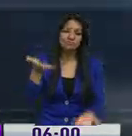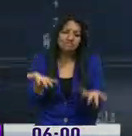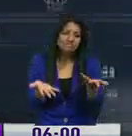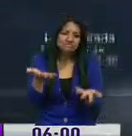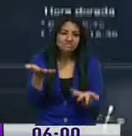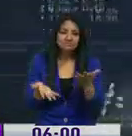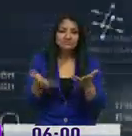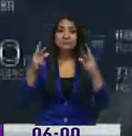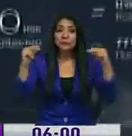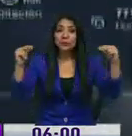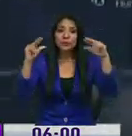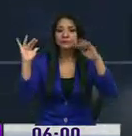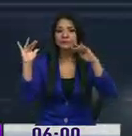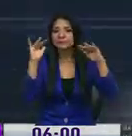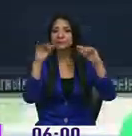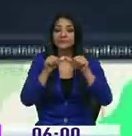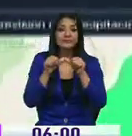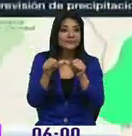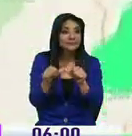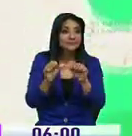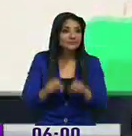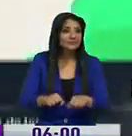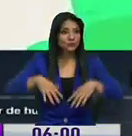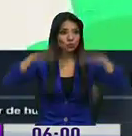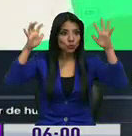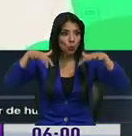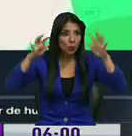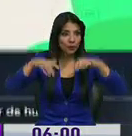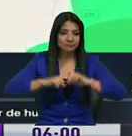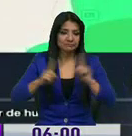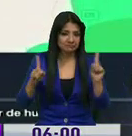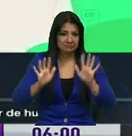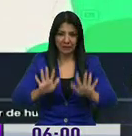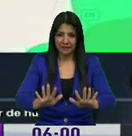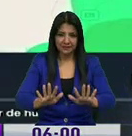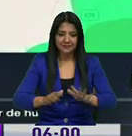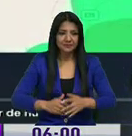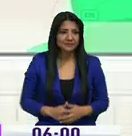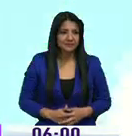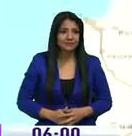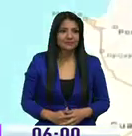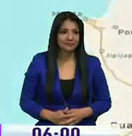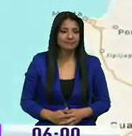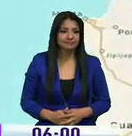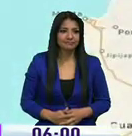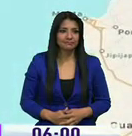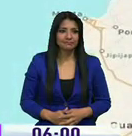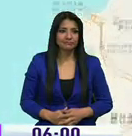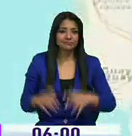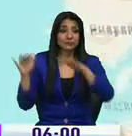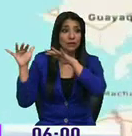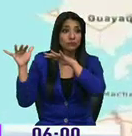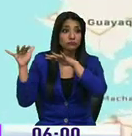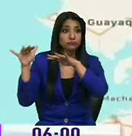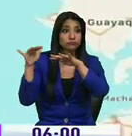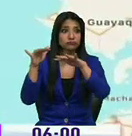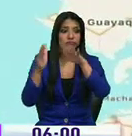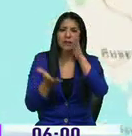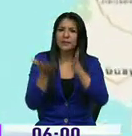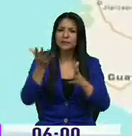de que las nubes siguen presentes no hay lluvia pero el mapa del tiempo nos dice que viene un frente lluvioso